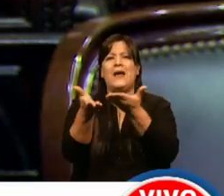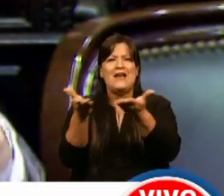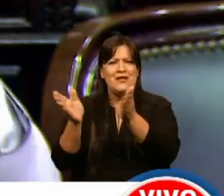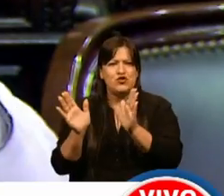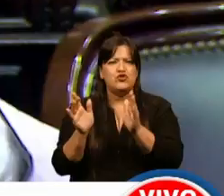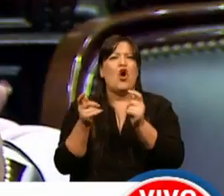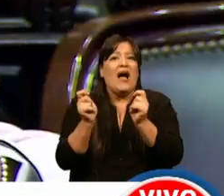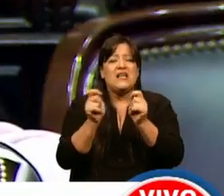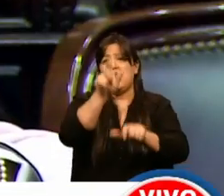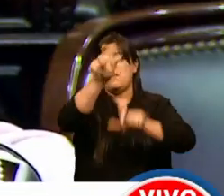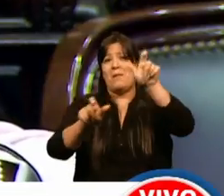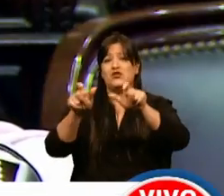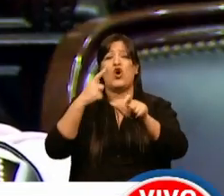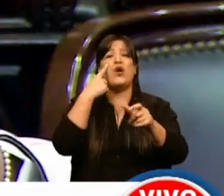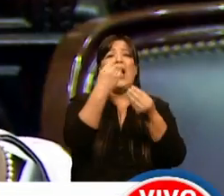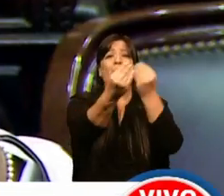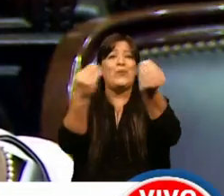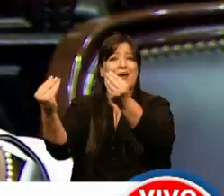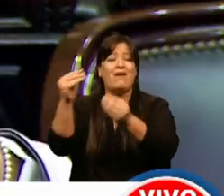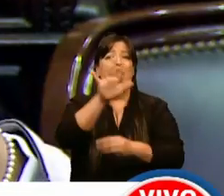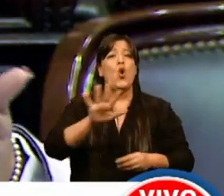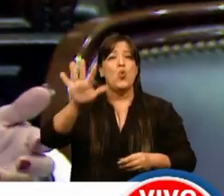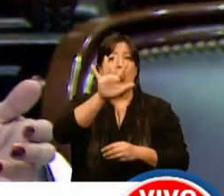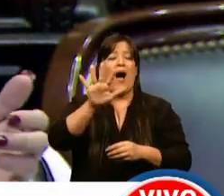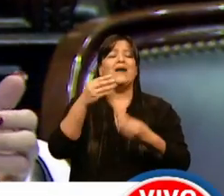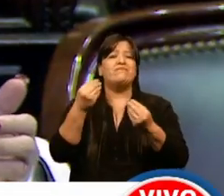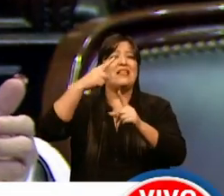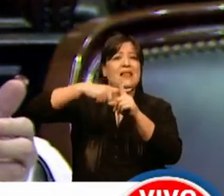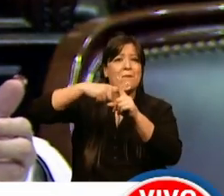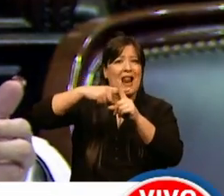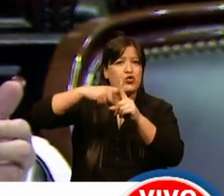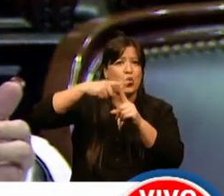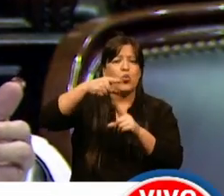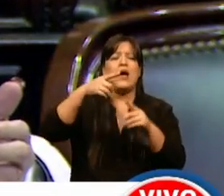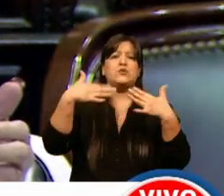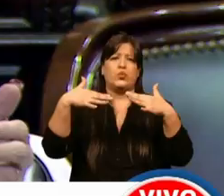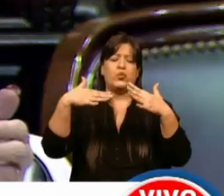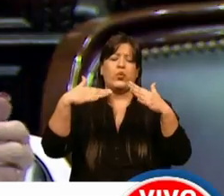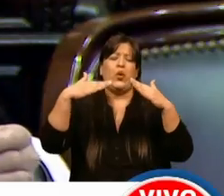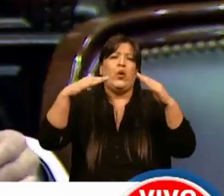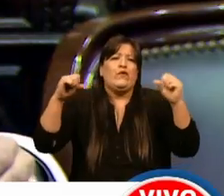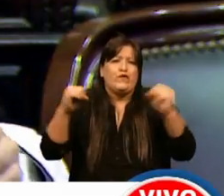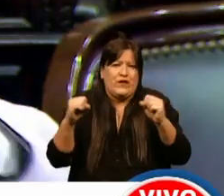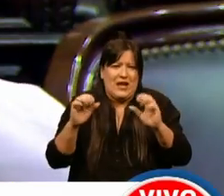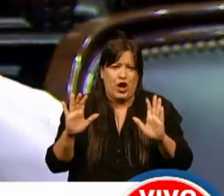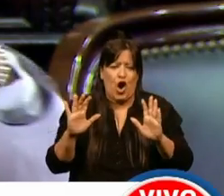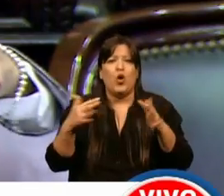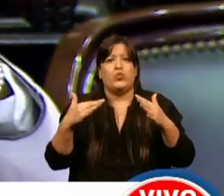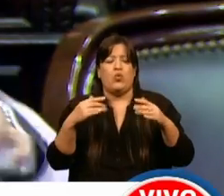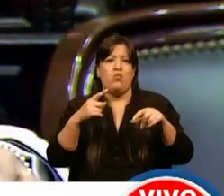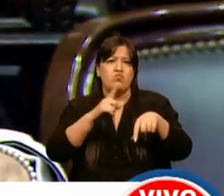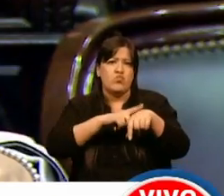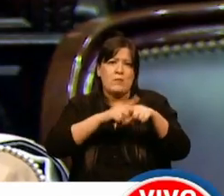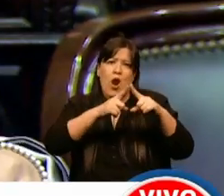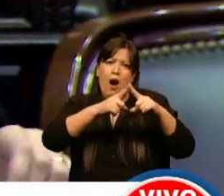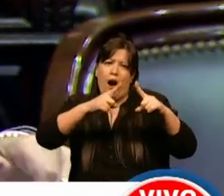personas que viven en zonas donde las temperaturas son más son son muy muy bajas durante mucho